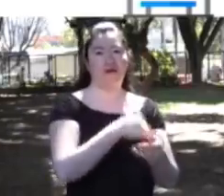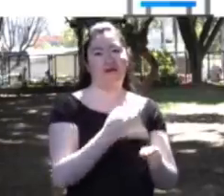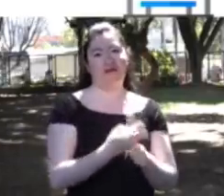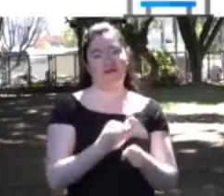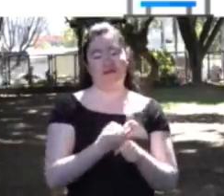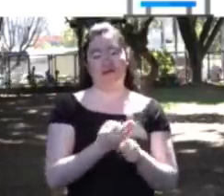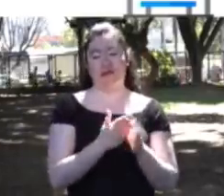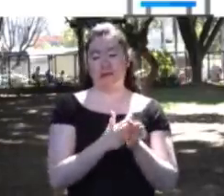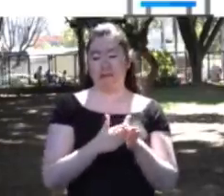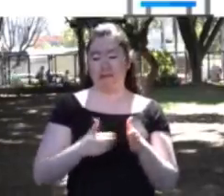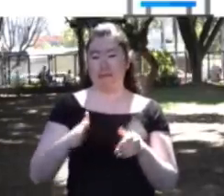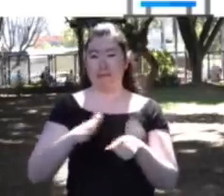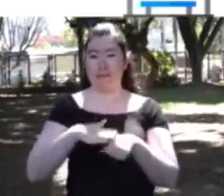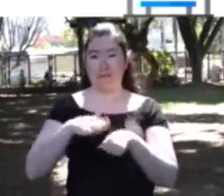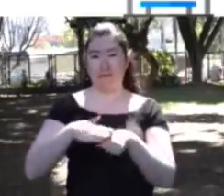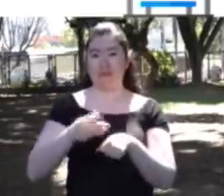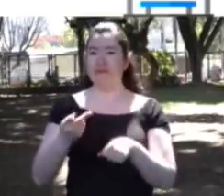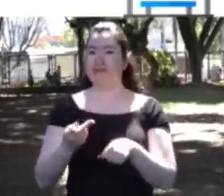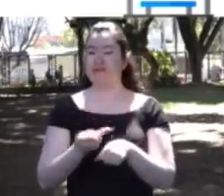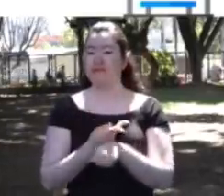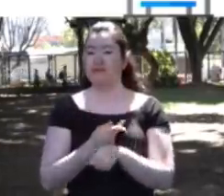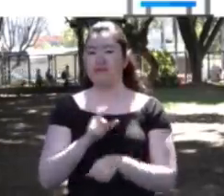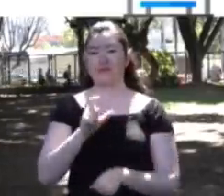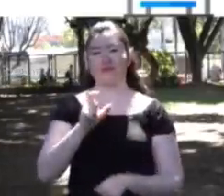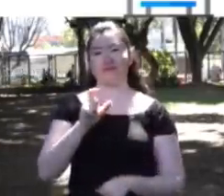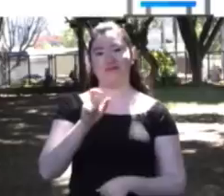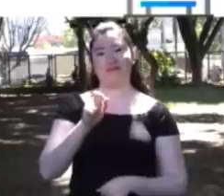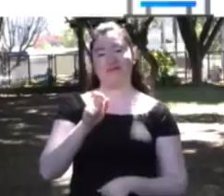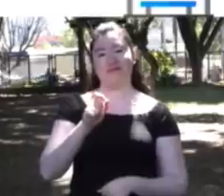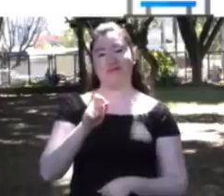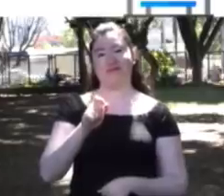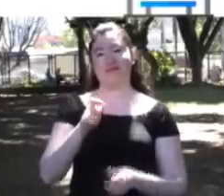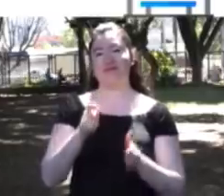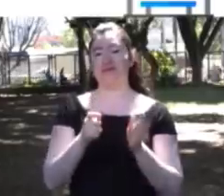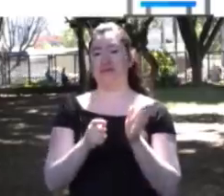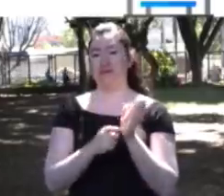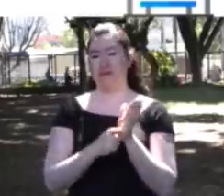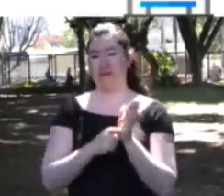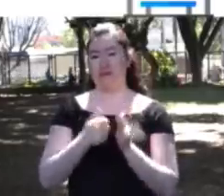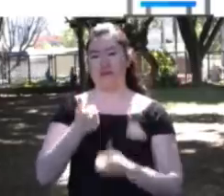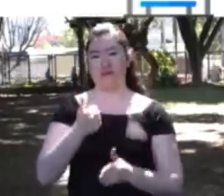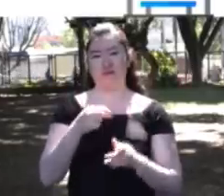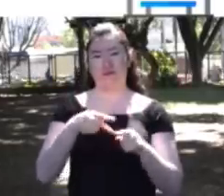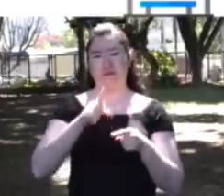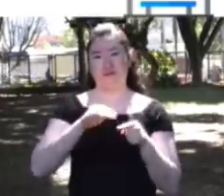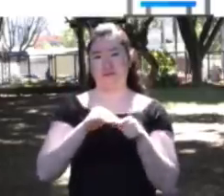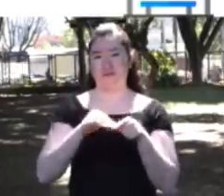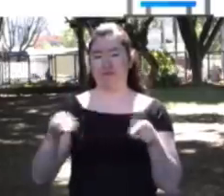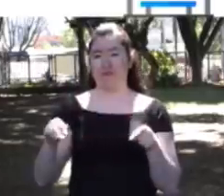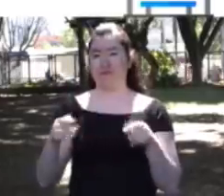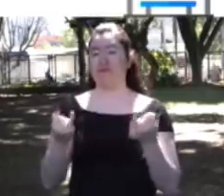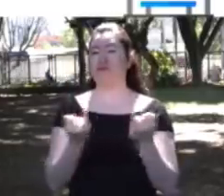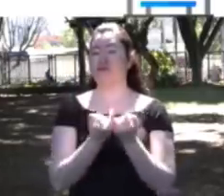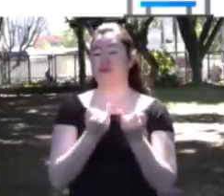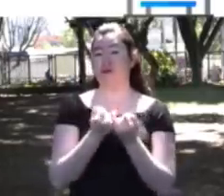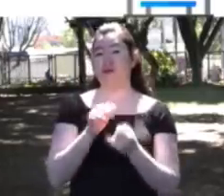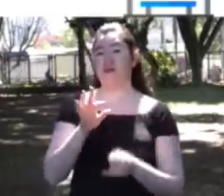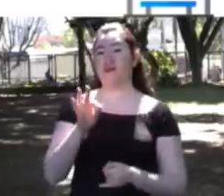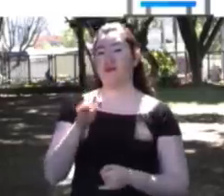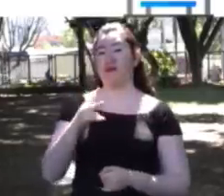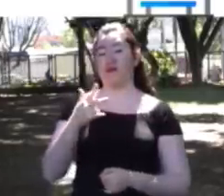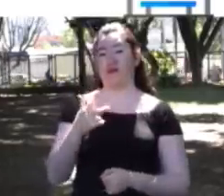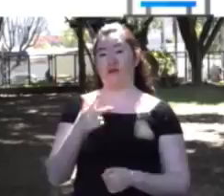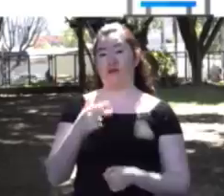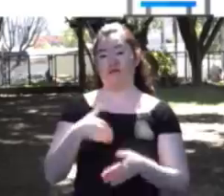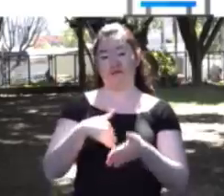ampliación vamos a tener 20.6 kilómetros y 38 estaciones y dos terminales, atendiendo